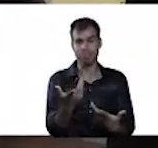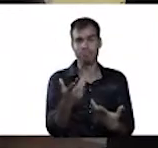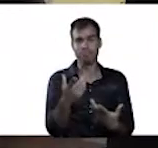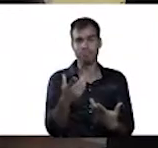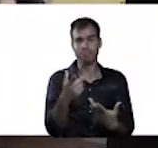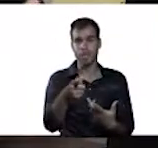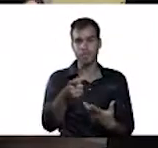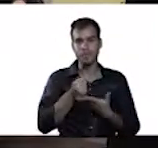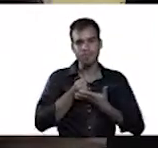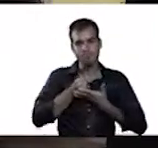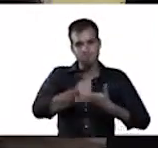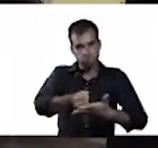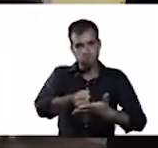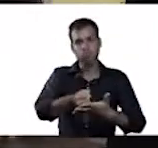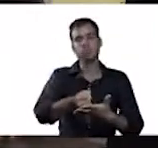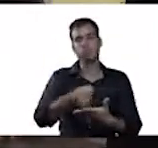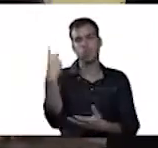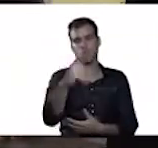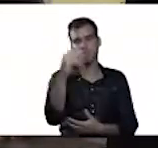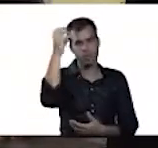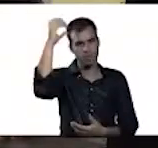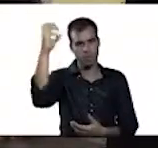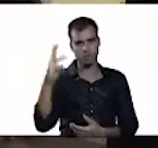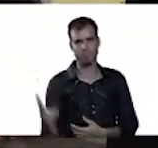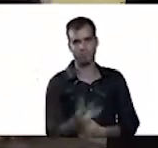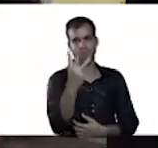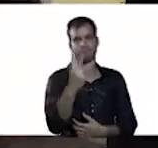que va a apoyar abiertamente este golpe de Estado.